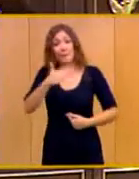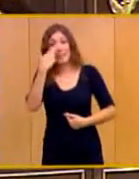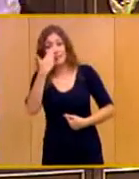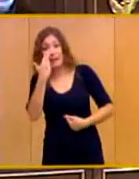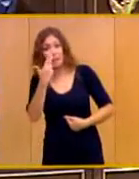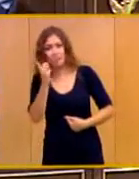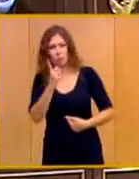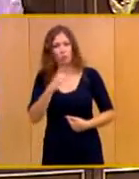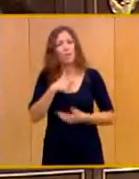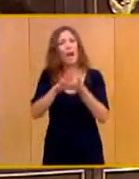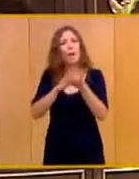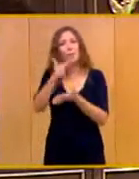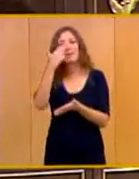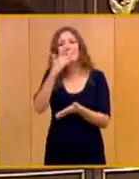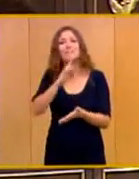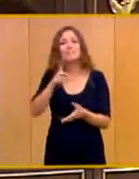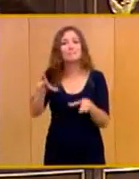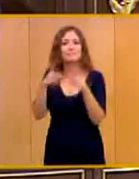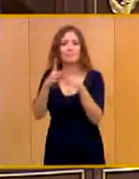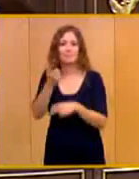le conviene a los españoles.